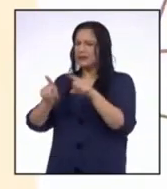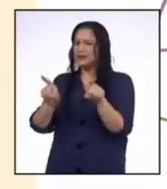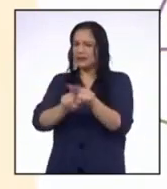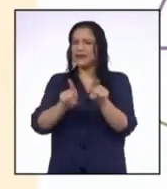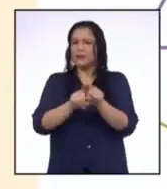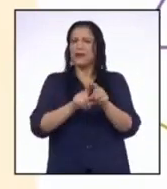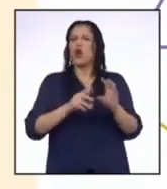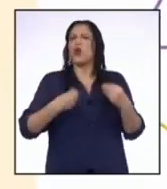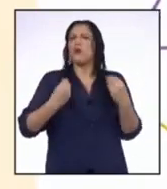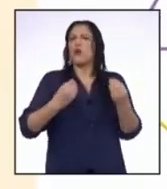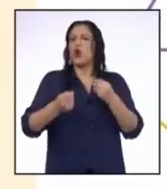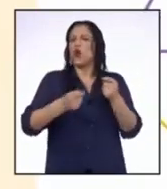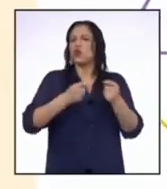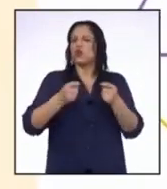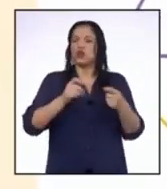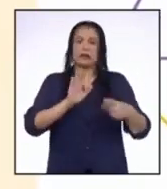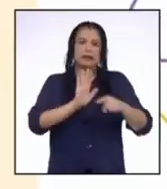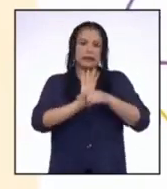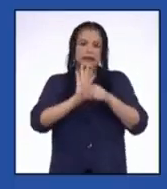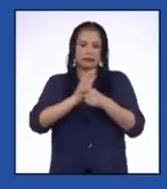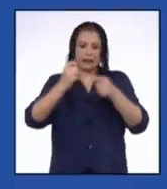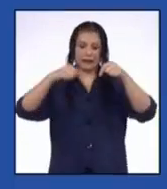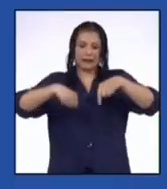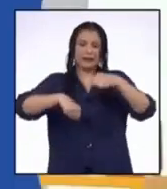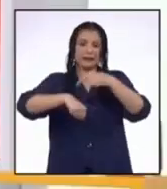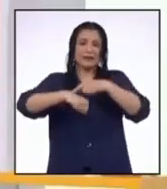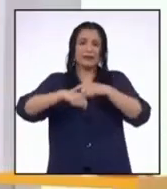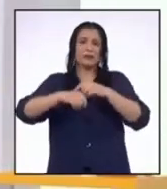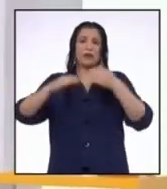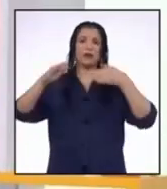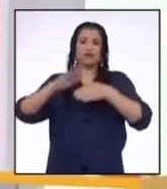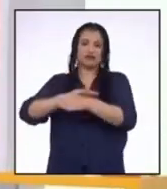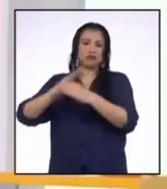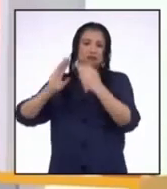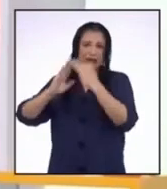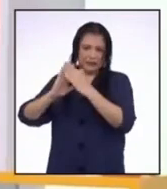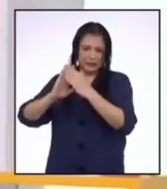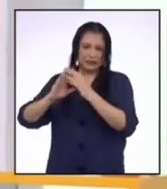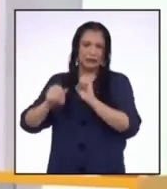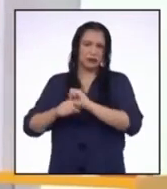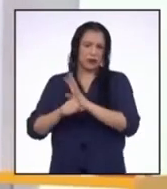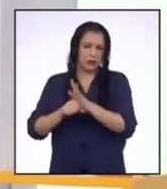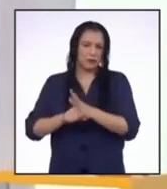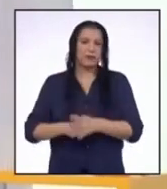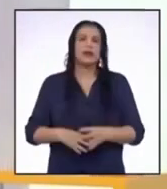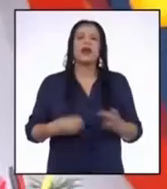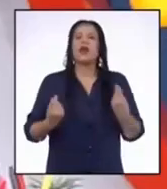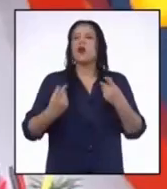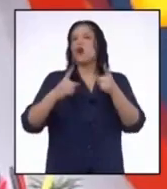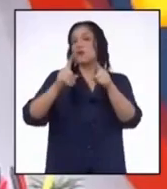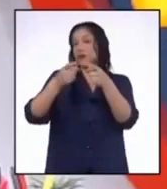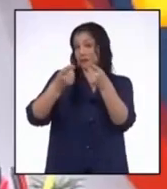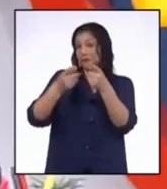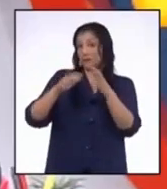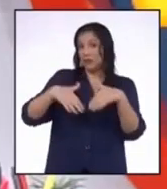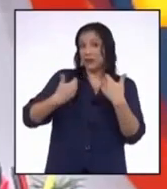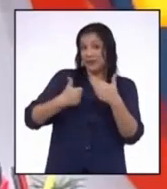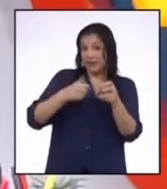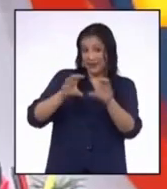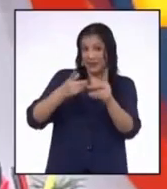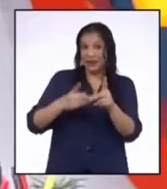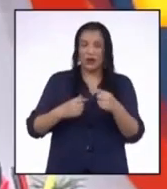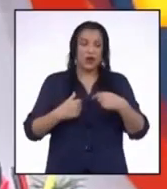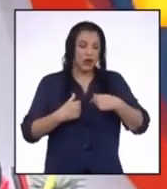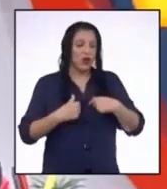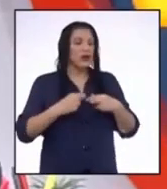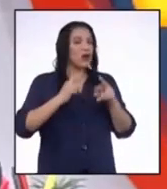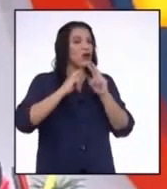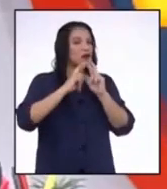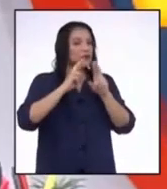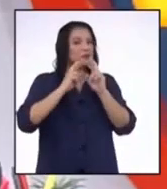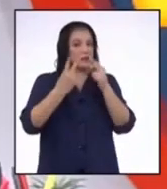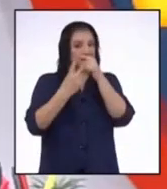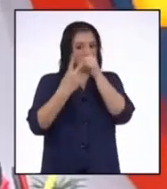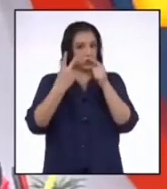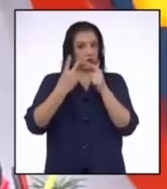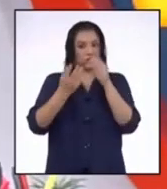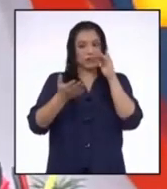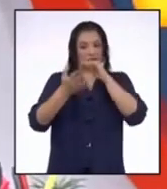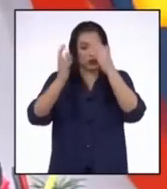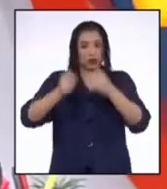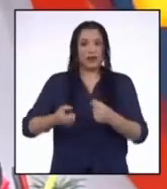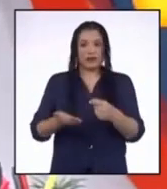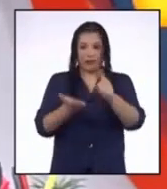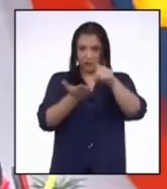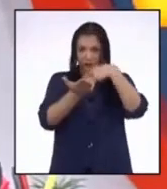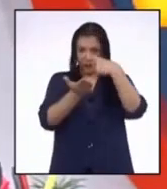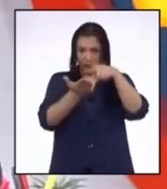como negativas durante la etapa de aislamiento. ¿Cómo les fue con este reto? Yo tengo un par de respuestas que recibimos de 2